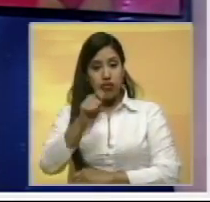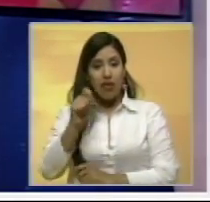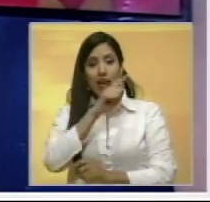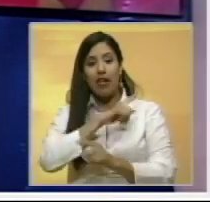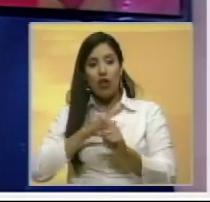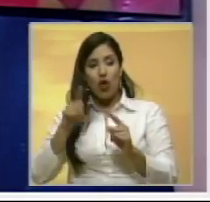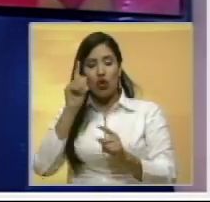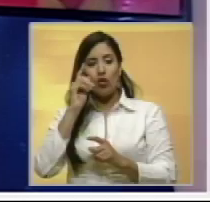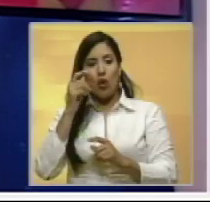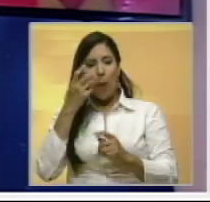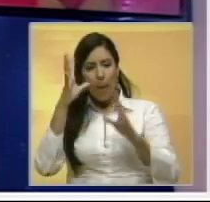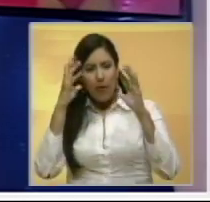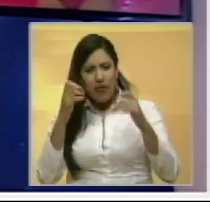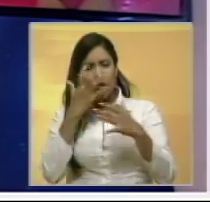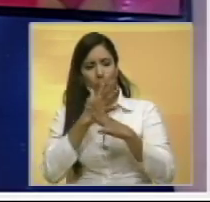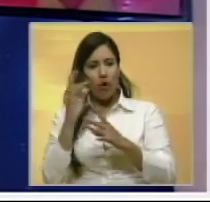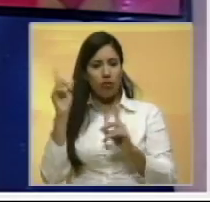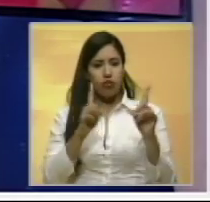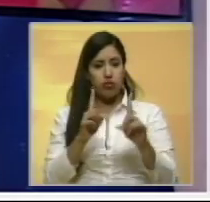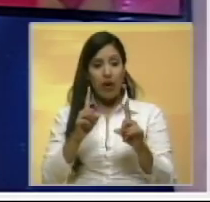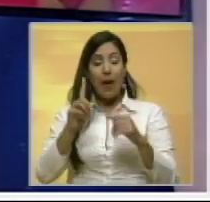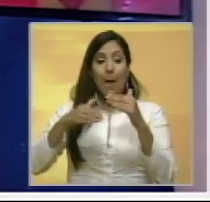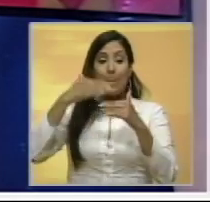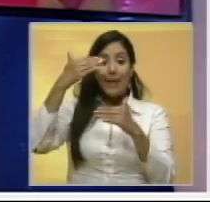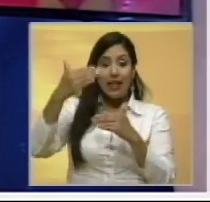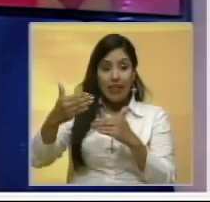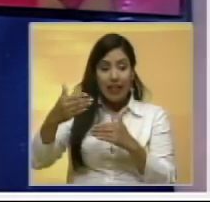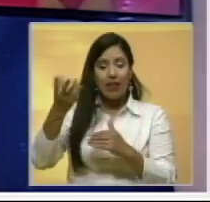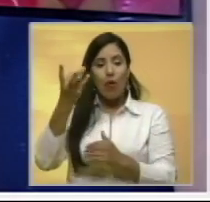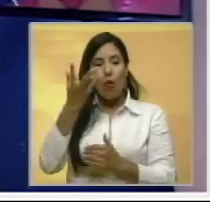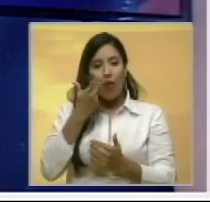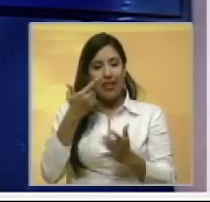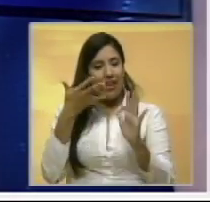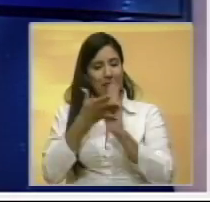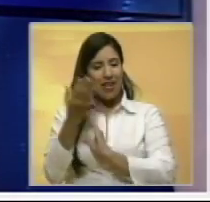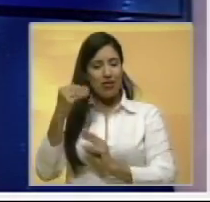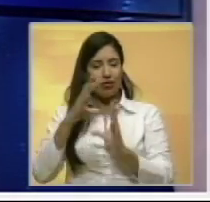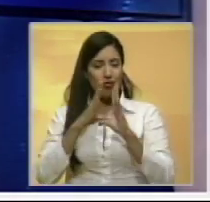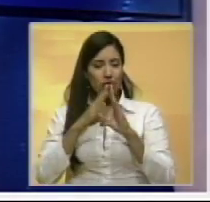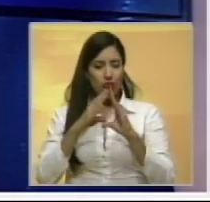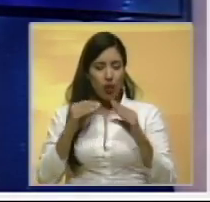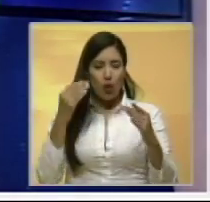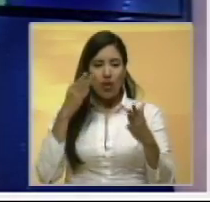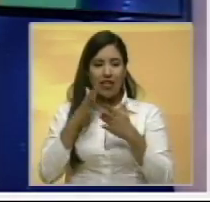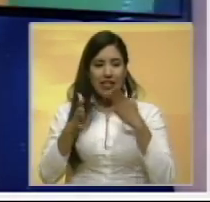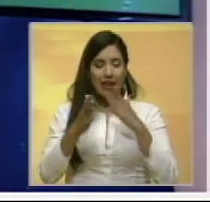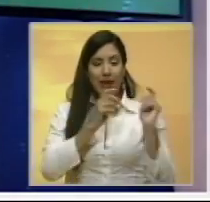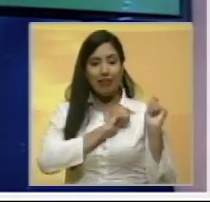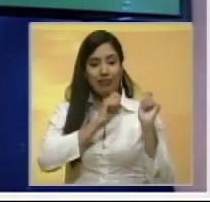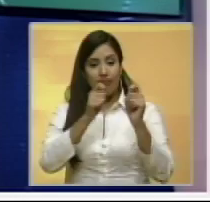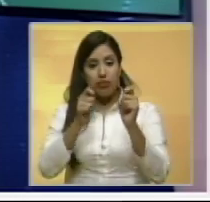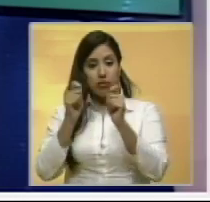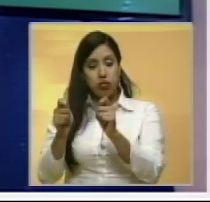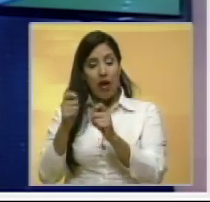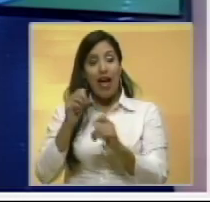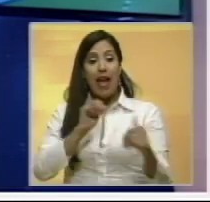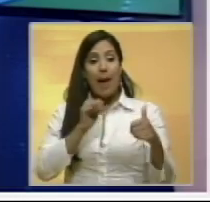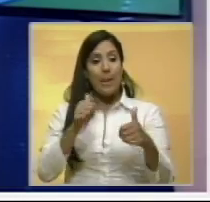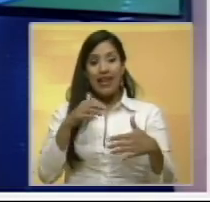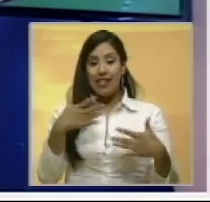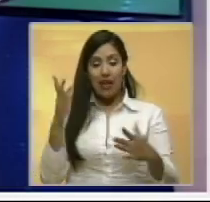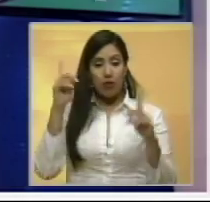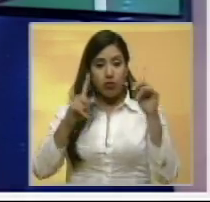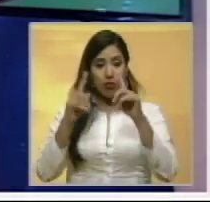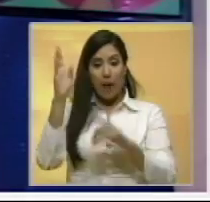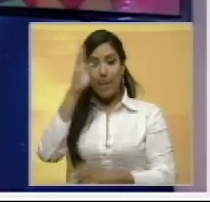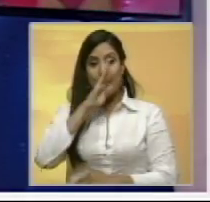veleristas Daniel Flores y José Gutiérrez. Más adelante tendremos más información de los Juegos y de las delegaciones que empiezan a